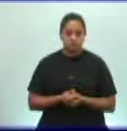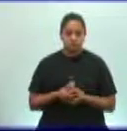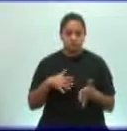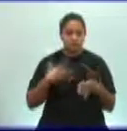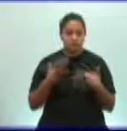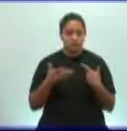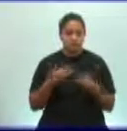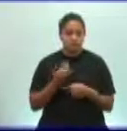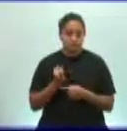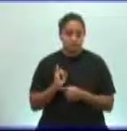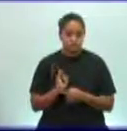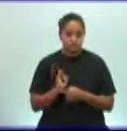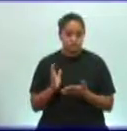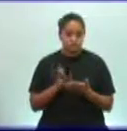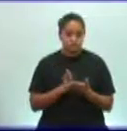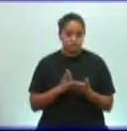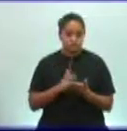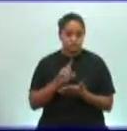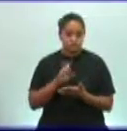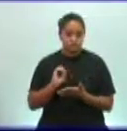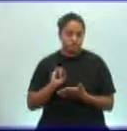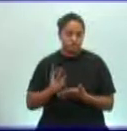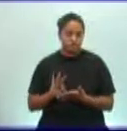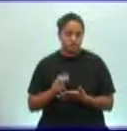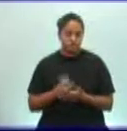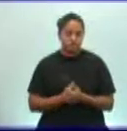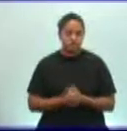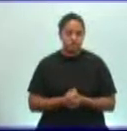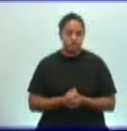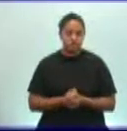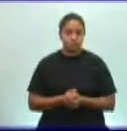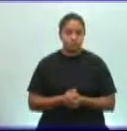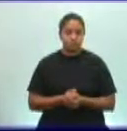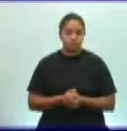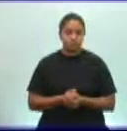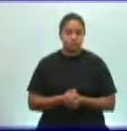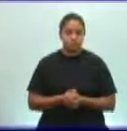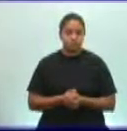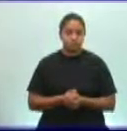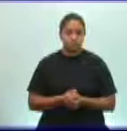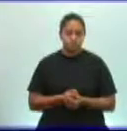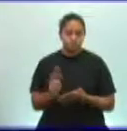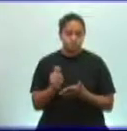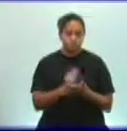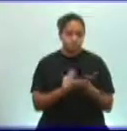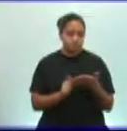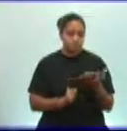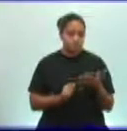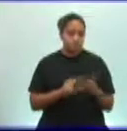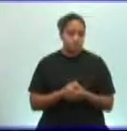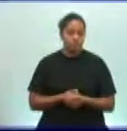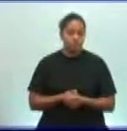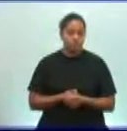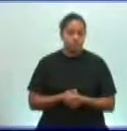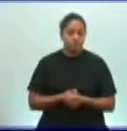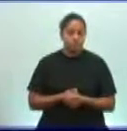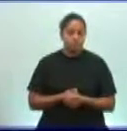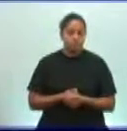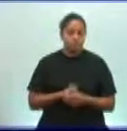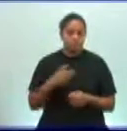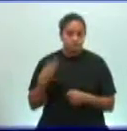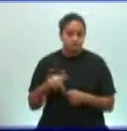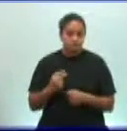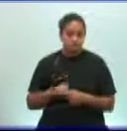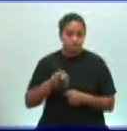Vamos a tomar nota para que puedan cumplir con estas actividades en el transcurso de la semana. La actividad 6 de las páginas